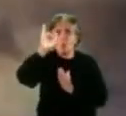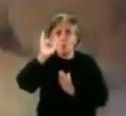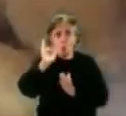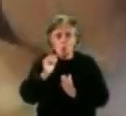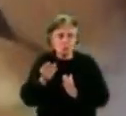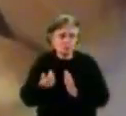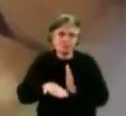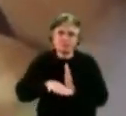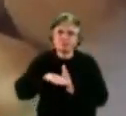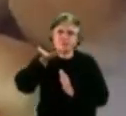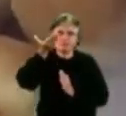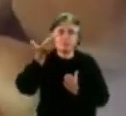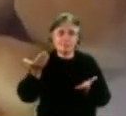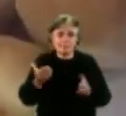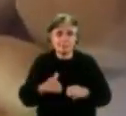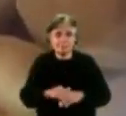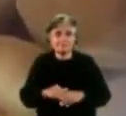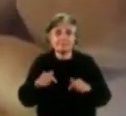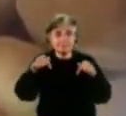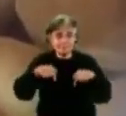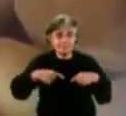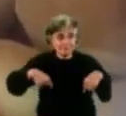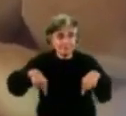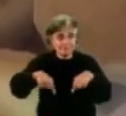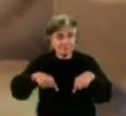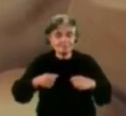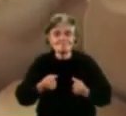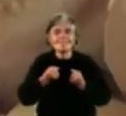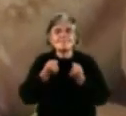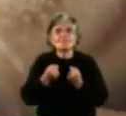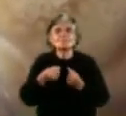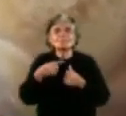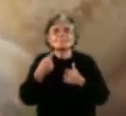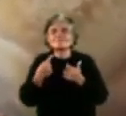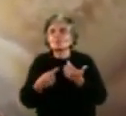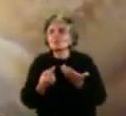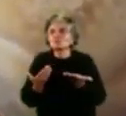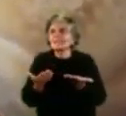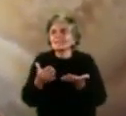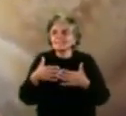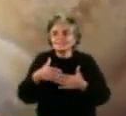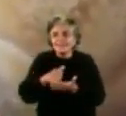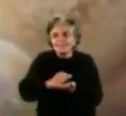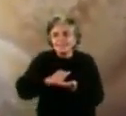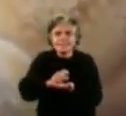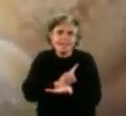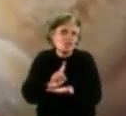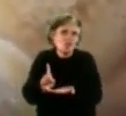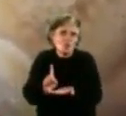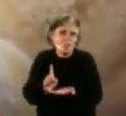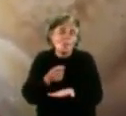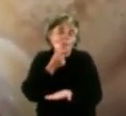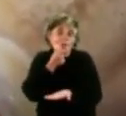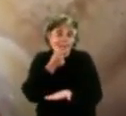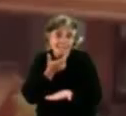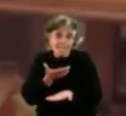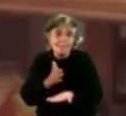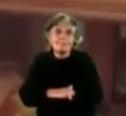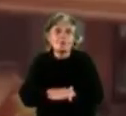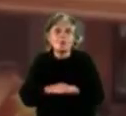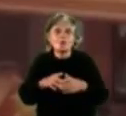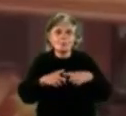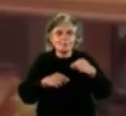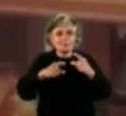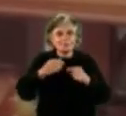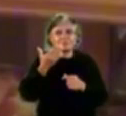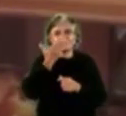Hemos tratado de hacer esta vez muchas mercaderías no hacerlas, como por ejemplo todo lo que es la parte de pastelería de